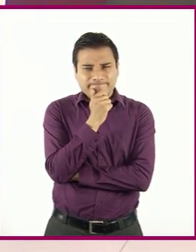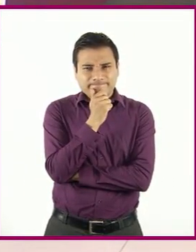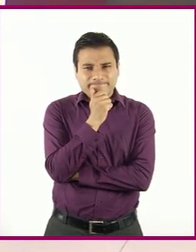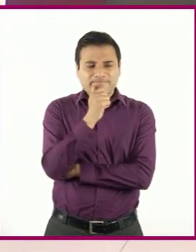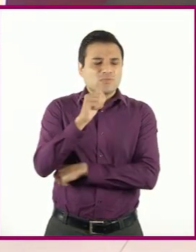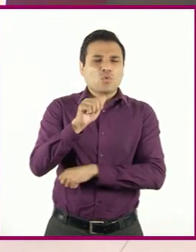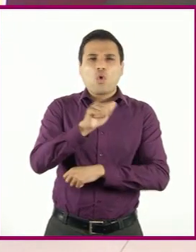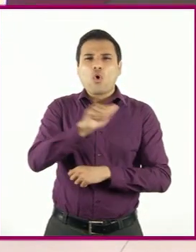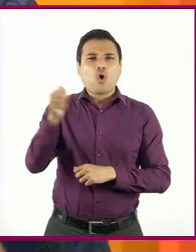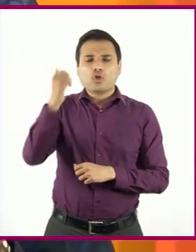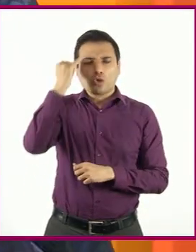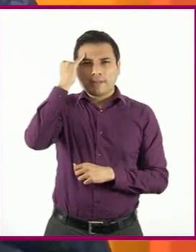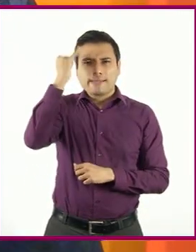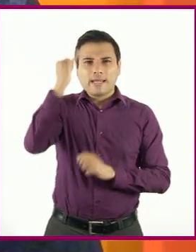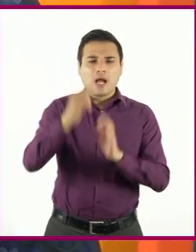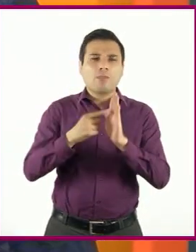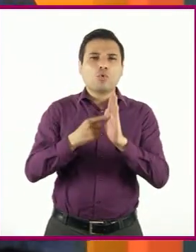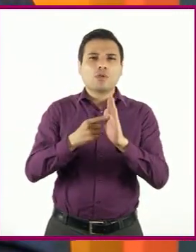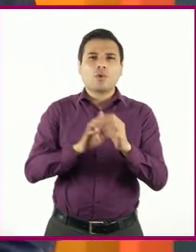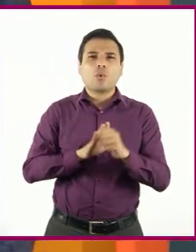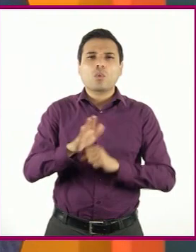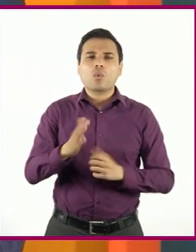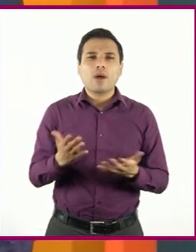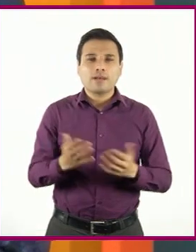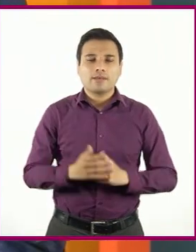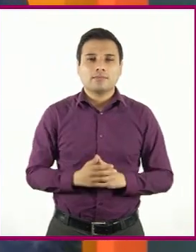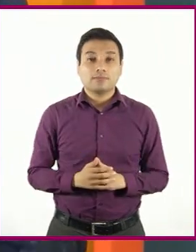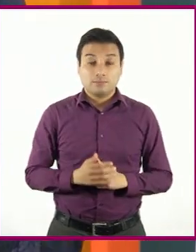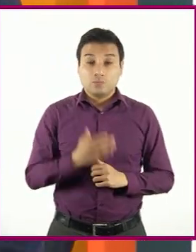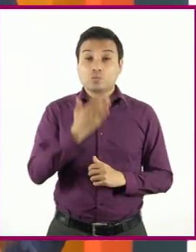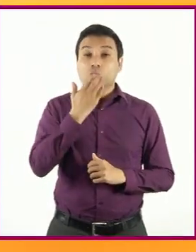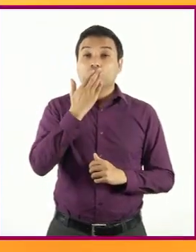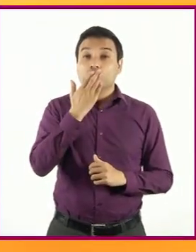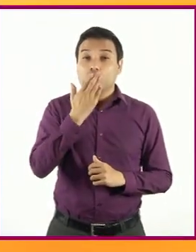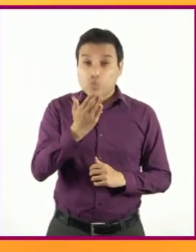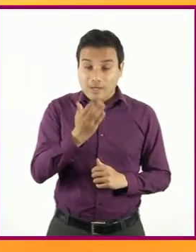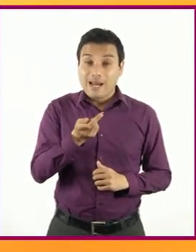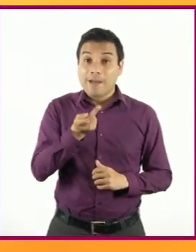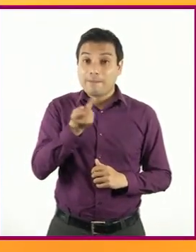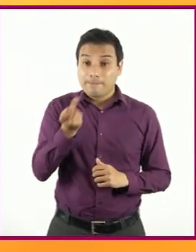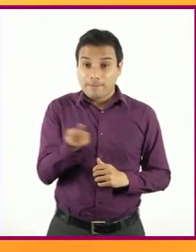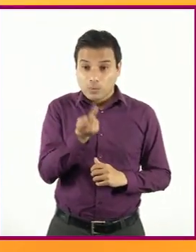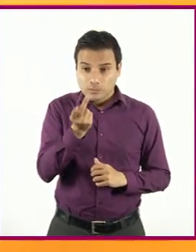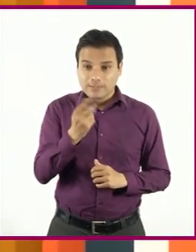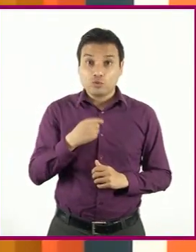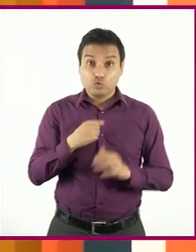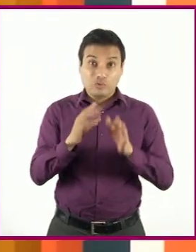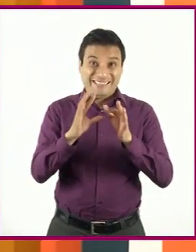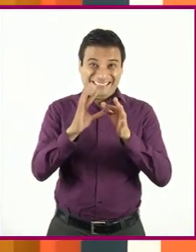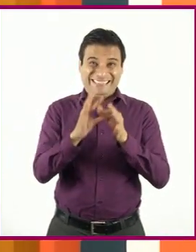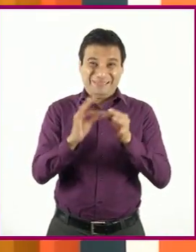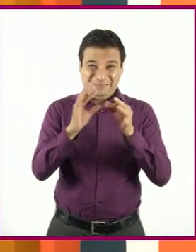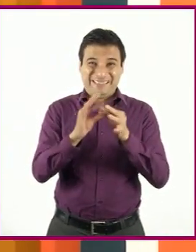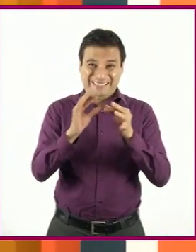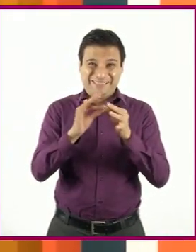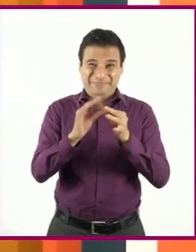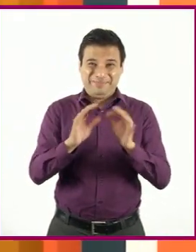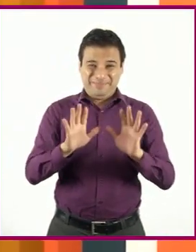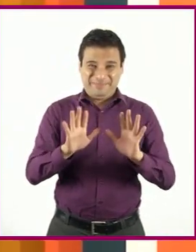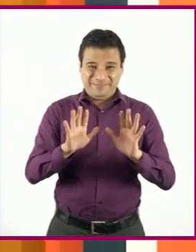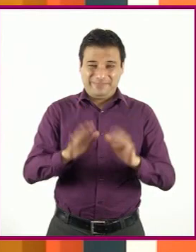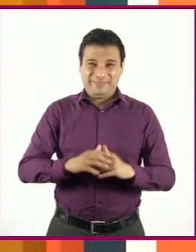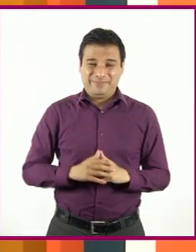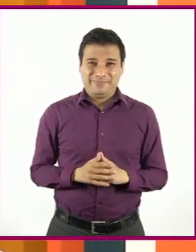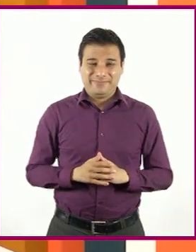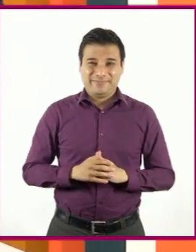crear? Qué bueno que haces esa pregunta. Se me había olvidado contarte desde que se planteó la alternativa de solución